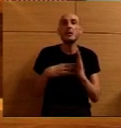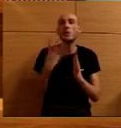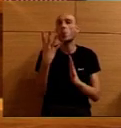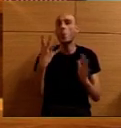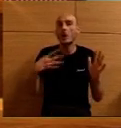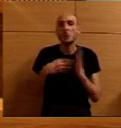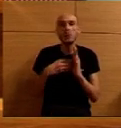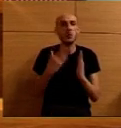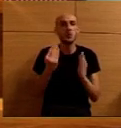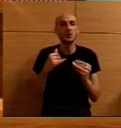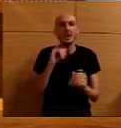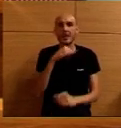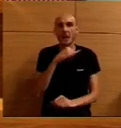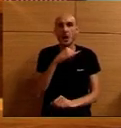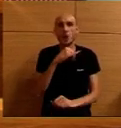ya? ¿5.000?